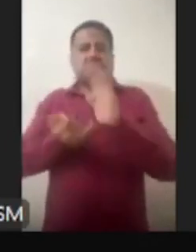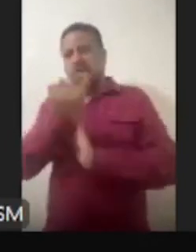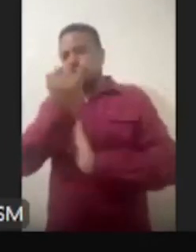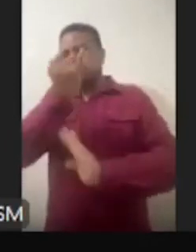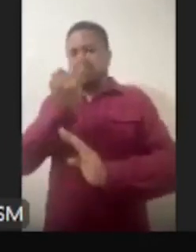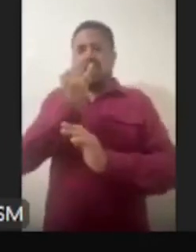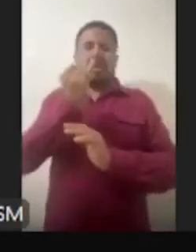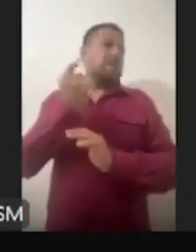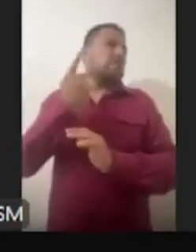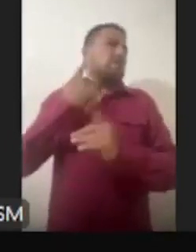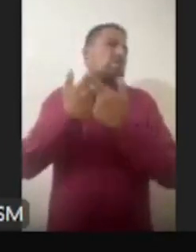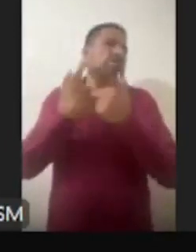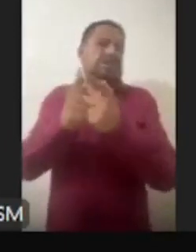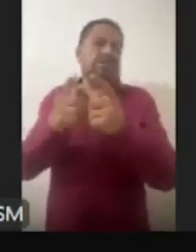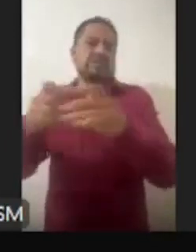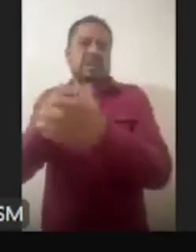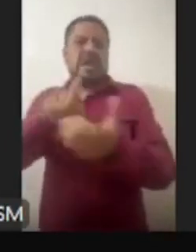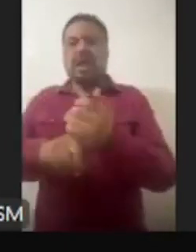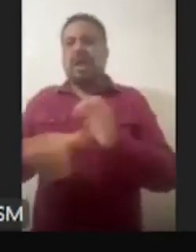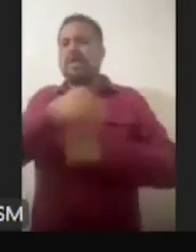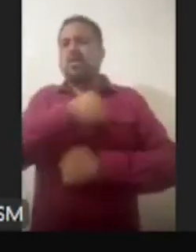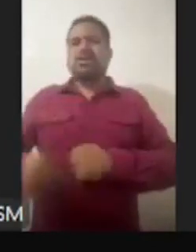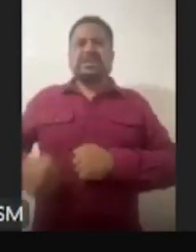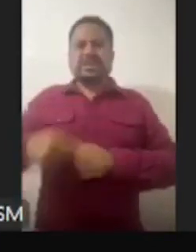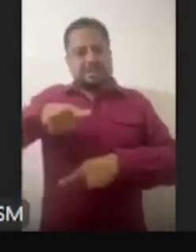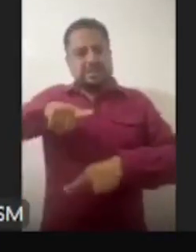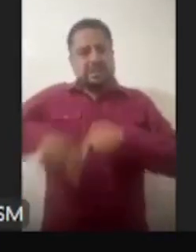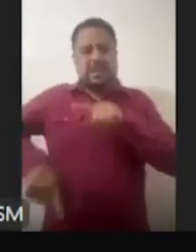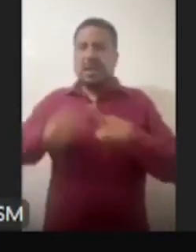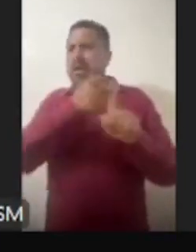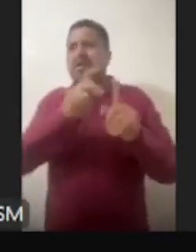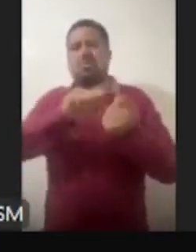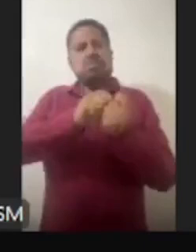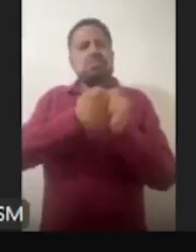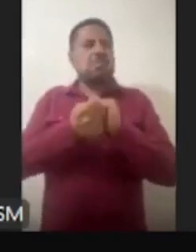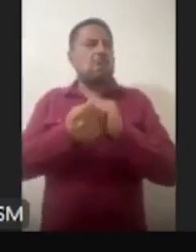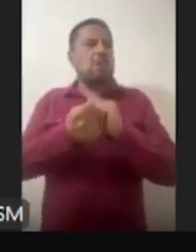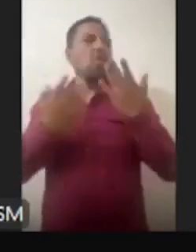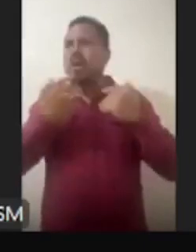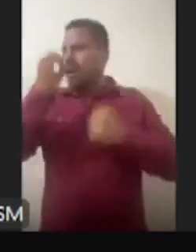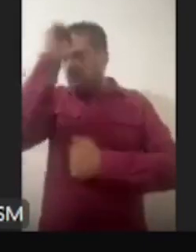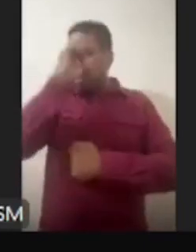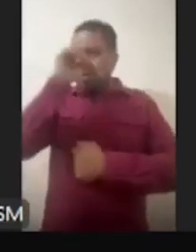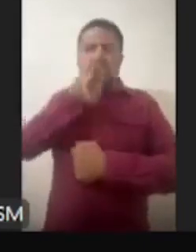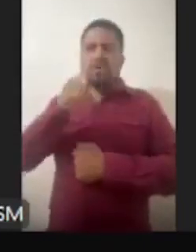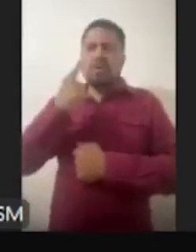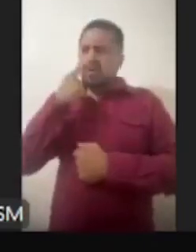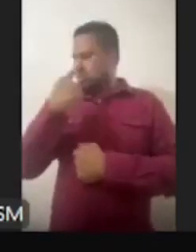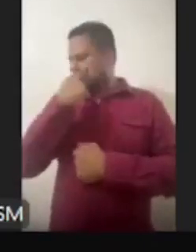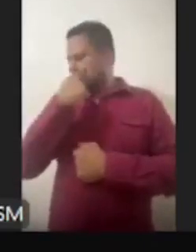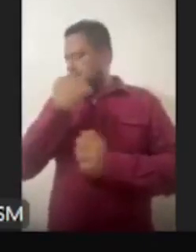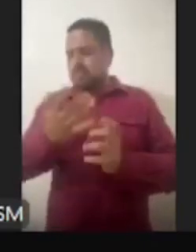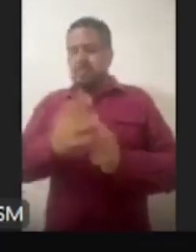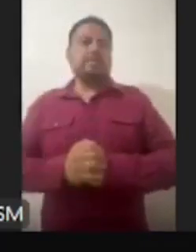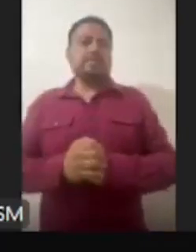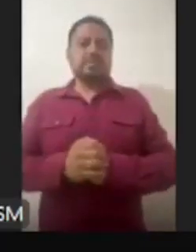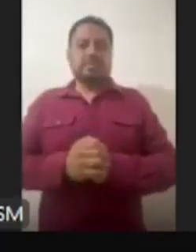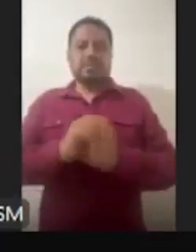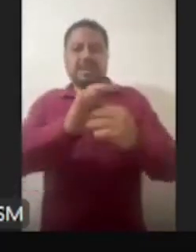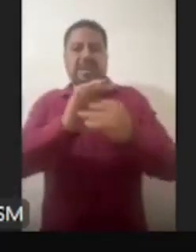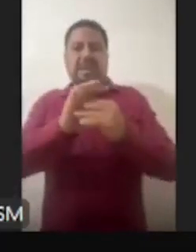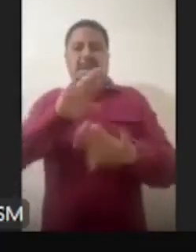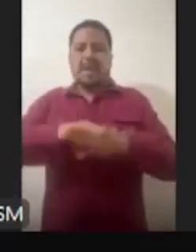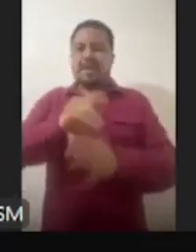el municipio cancelar, ello no se traduce en una inobservancia a su cumplimiento. Respecto al agravio de que se debió ponderar